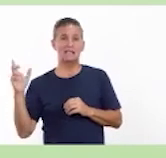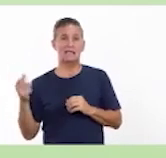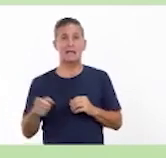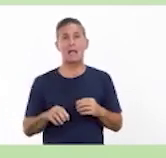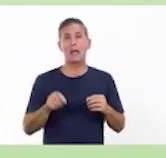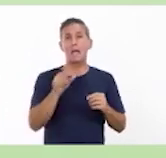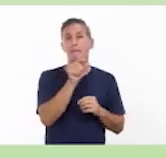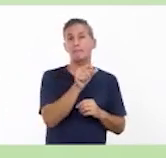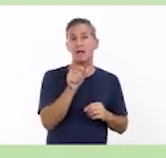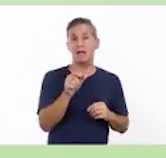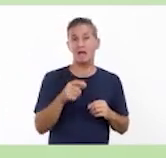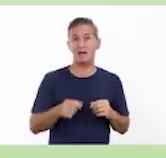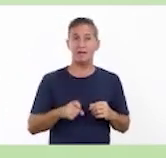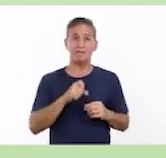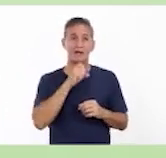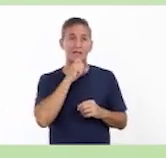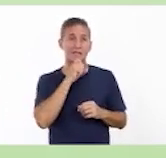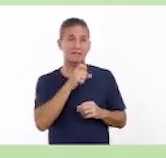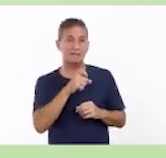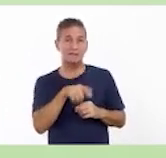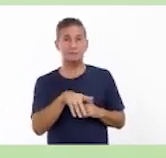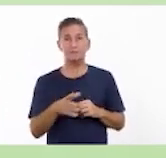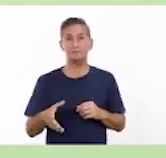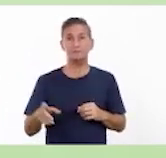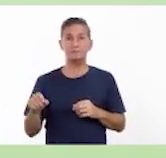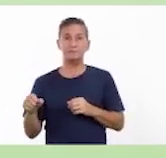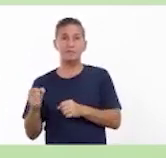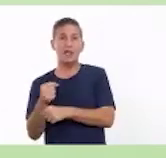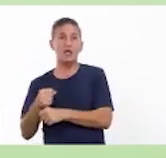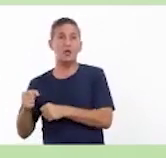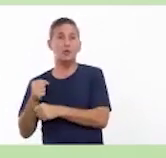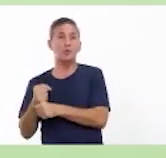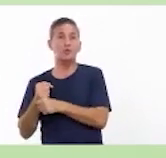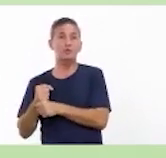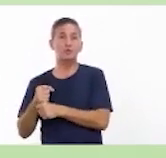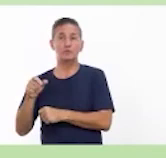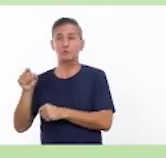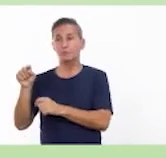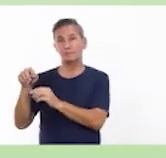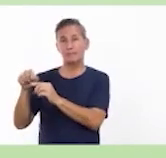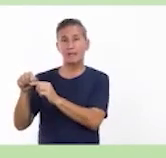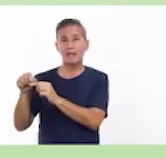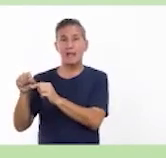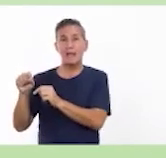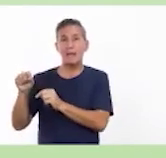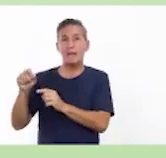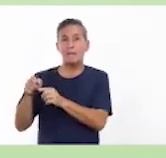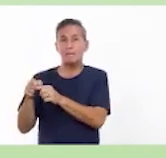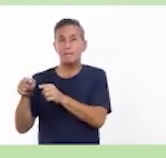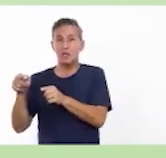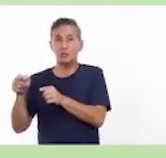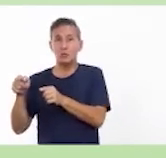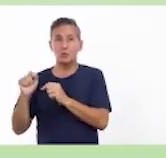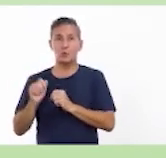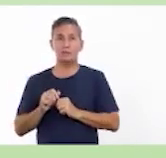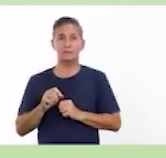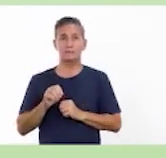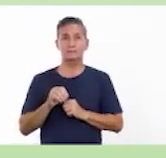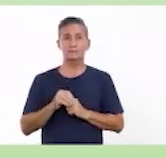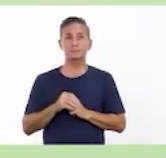la tilde diacrítica e hiática, la acentuación de palabras compuestas y usos de